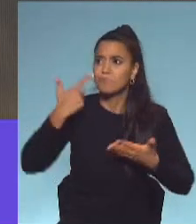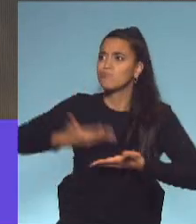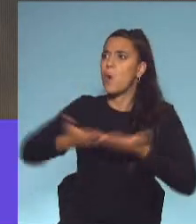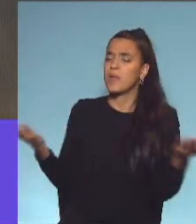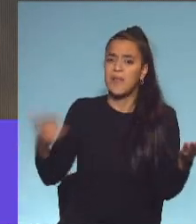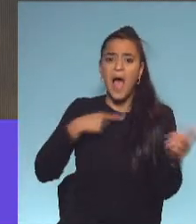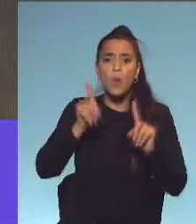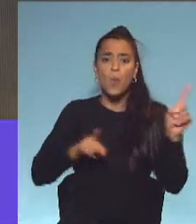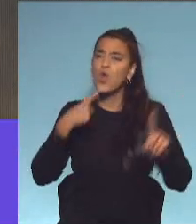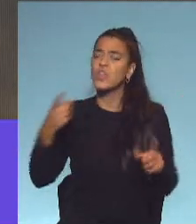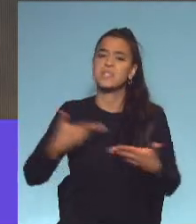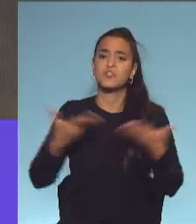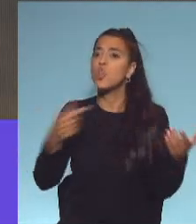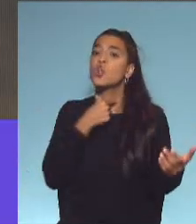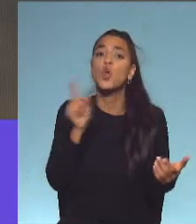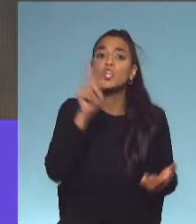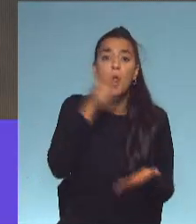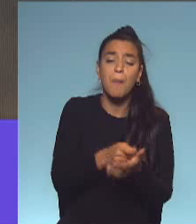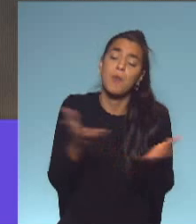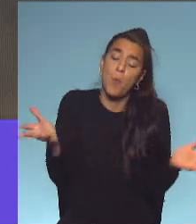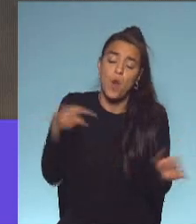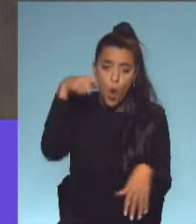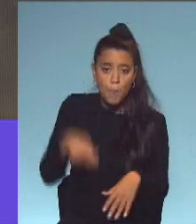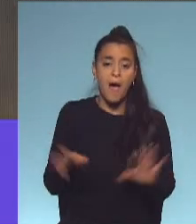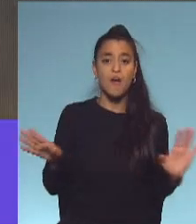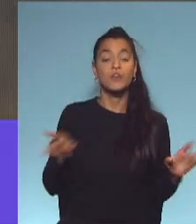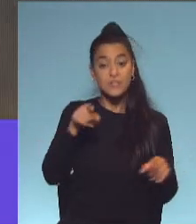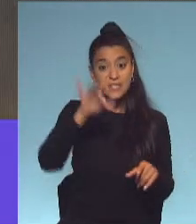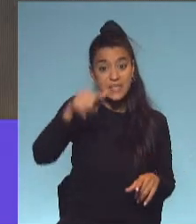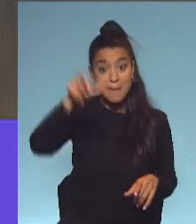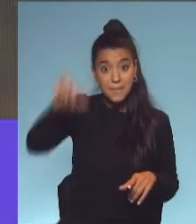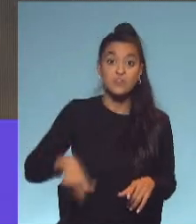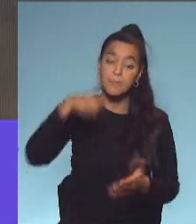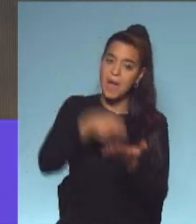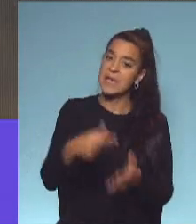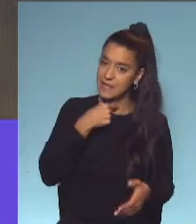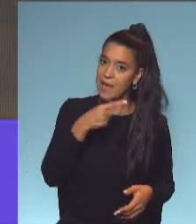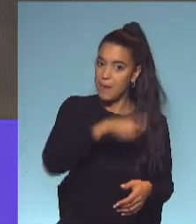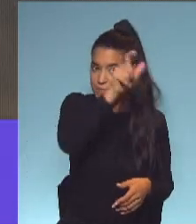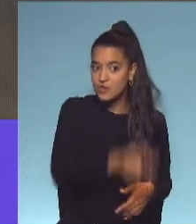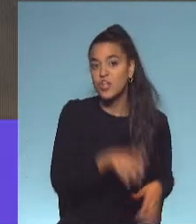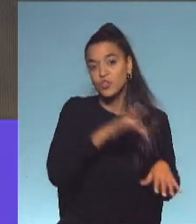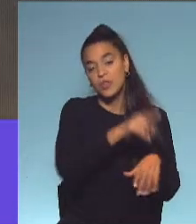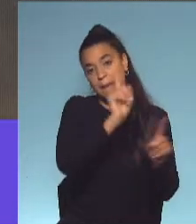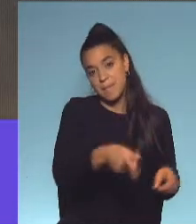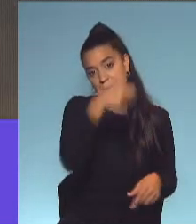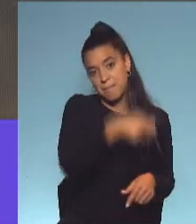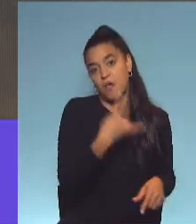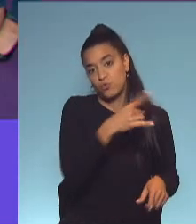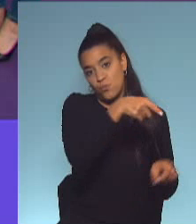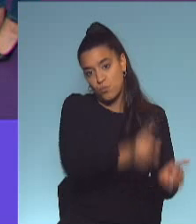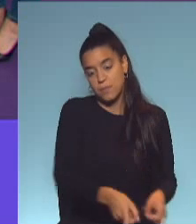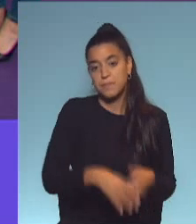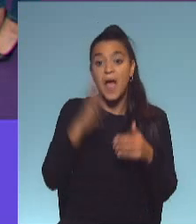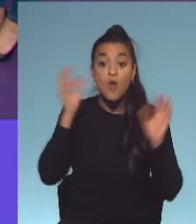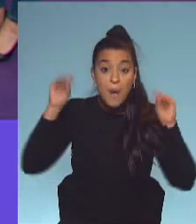mediáticamente, que decían, no lo quiero pagar, pero lo voy a hacer. Entonces sí, esa persona que lo pagó va a querer que el que le toca también lo pague. Bueno,